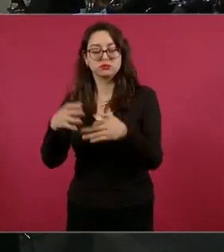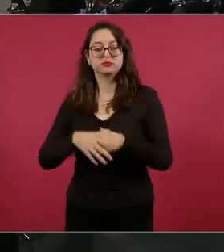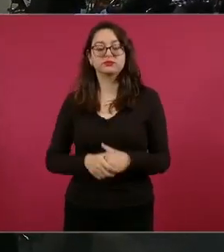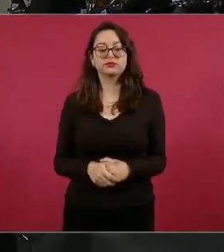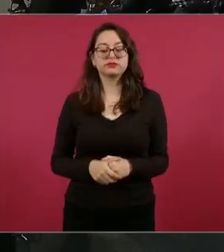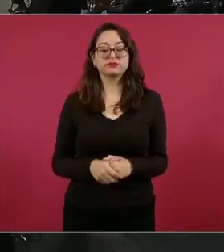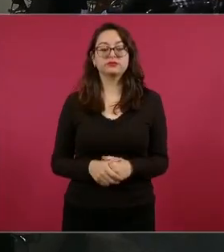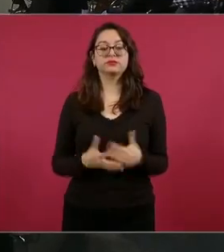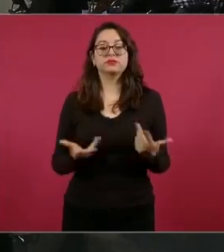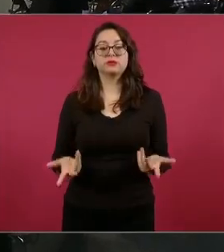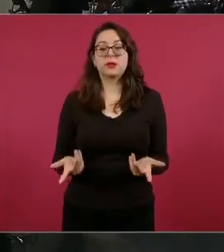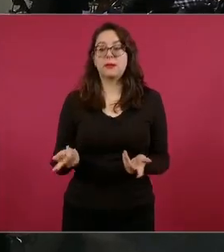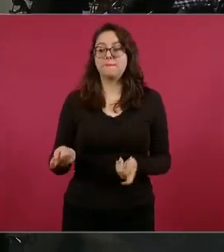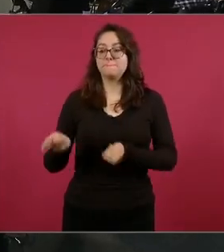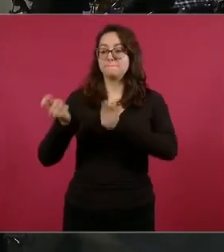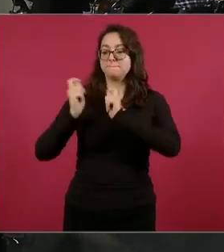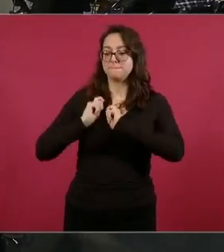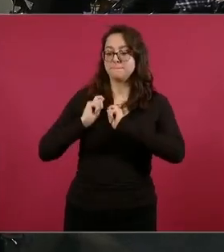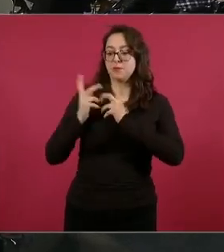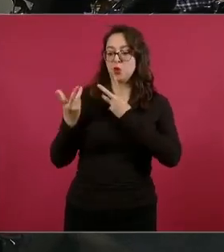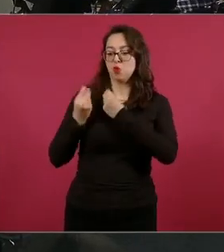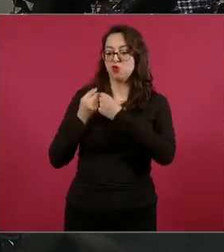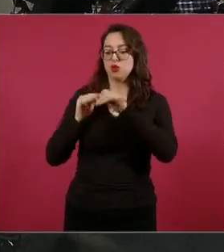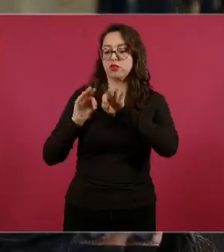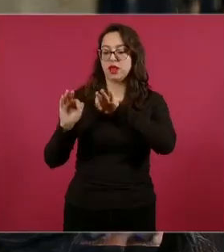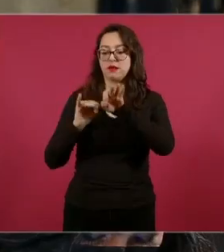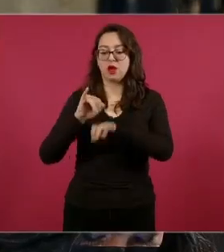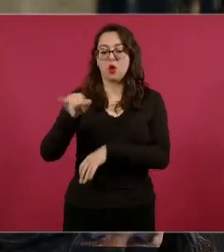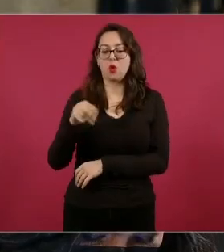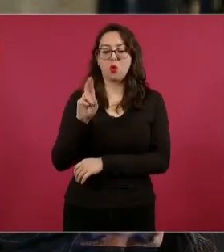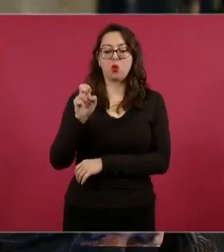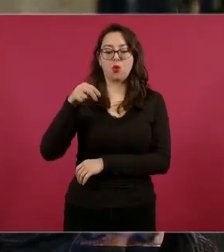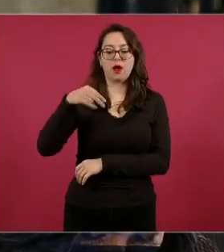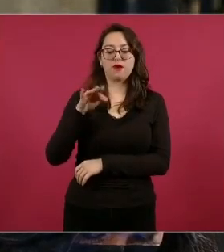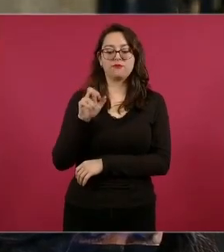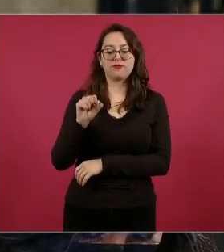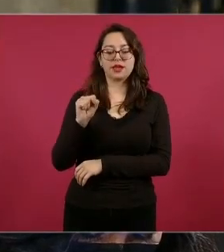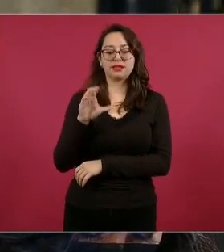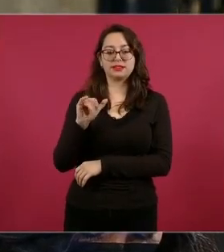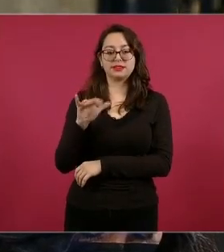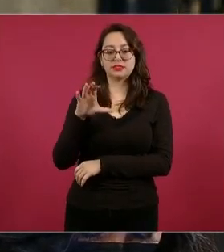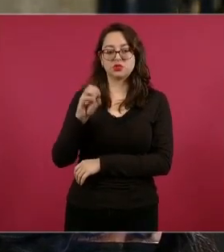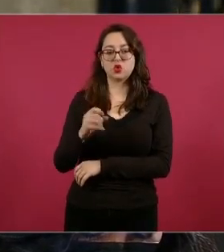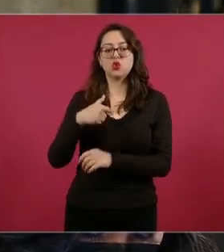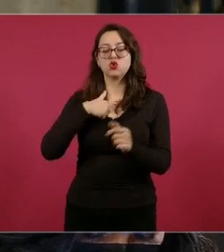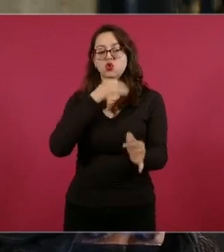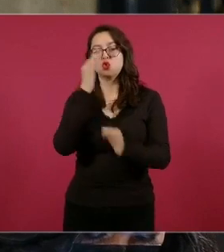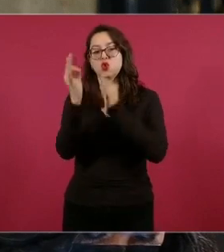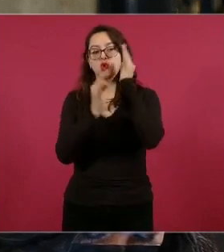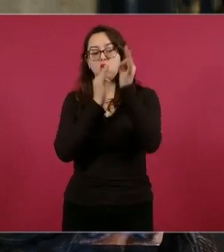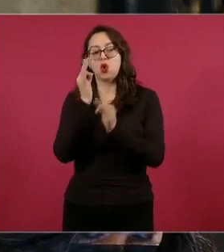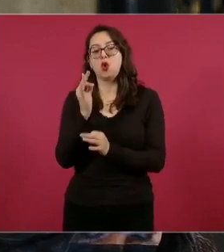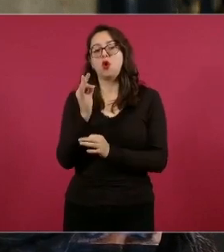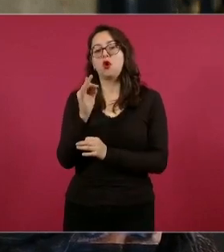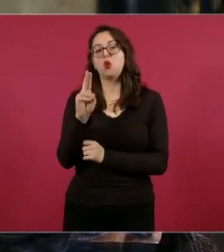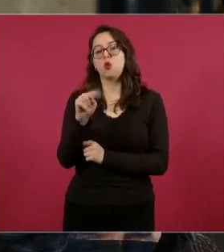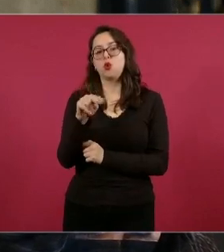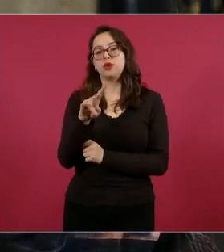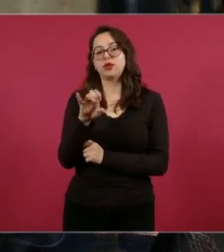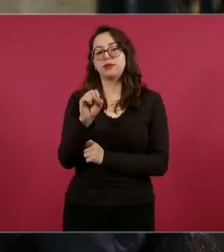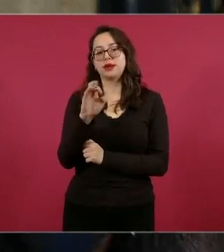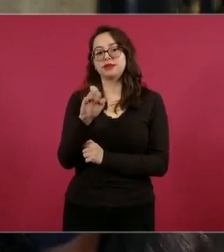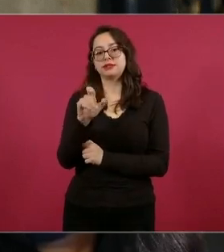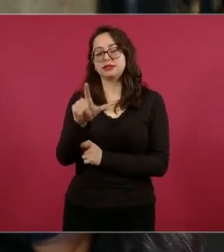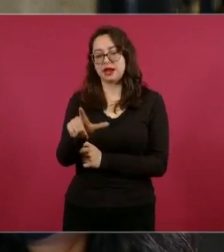estaba encomendado por el licenciado Juan Francisco Ili Ortiz como reportero del Universal Gráfico, cubriendo la campaña